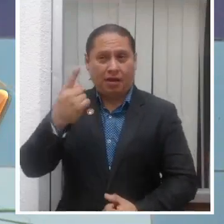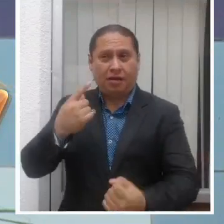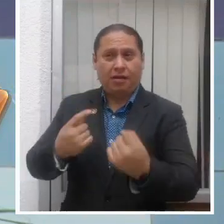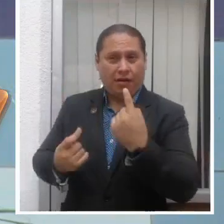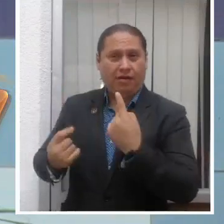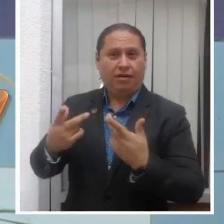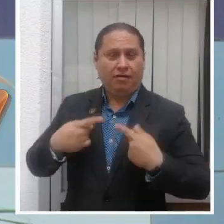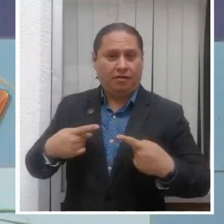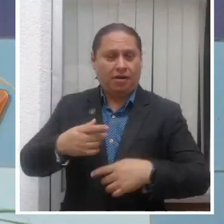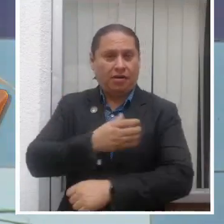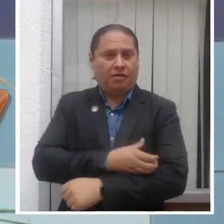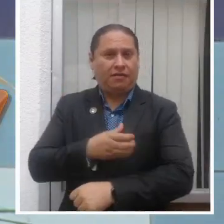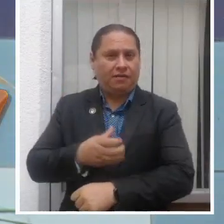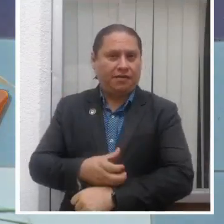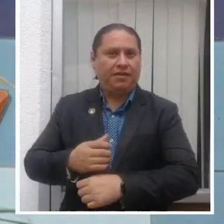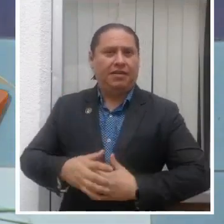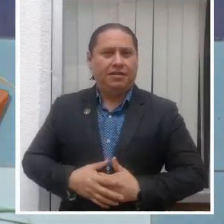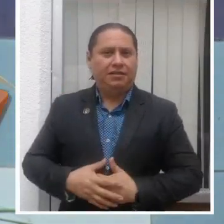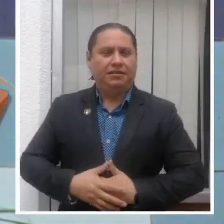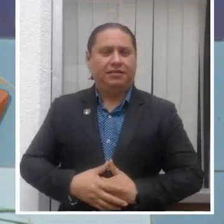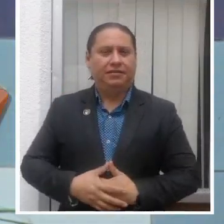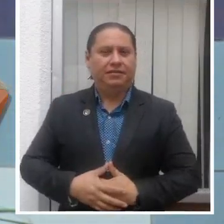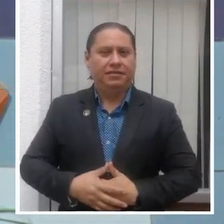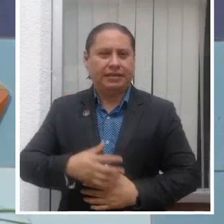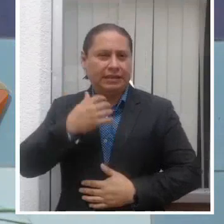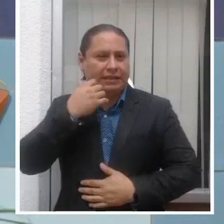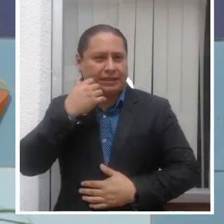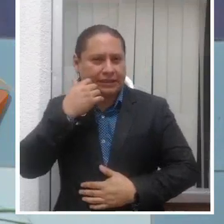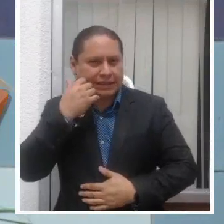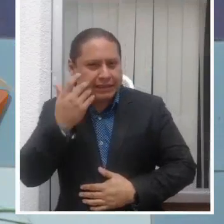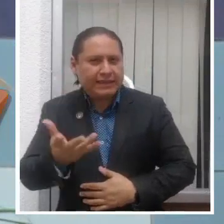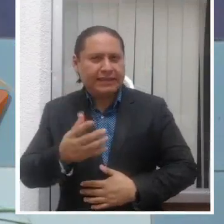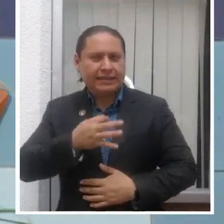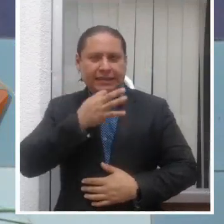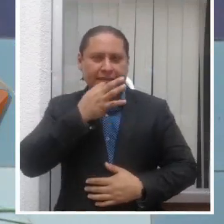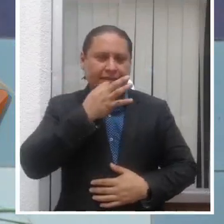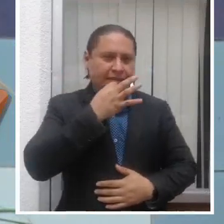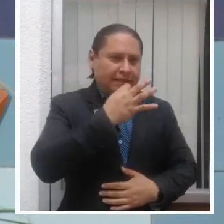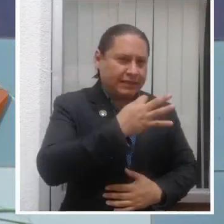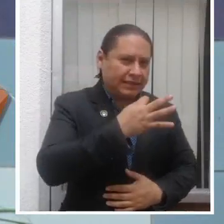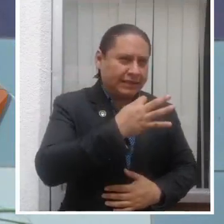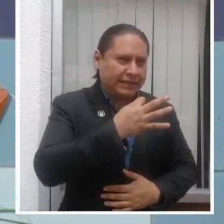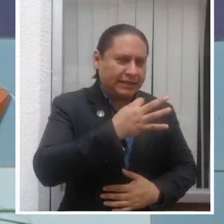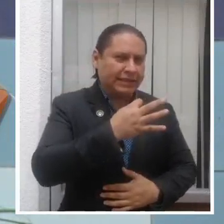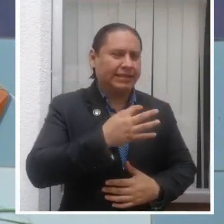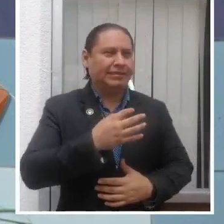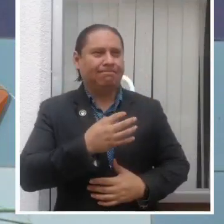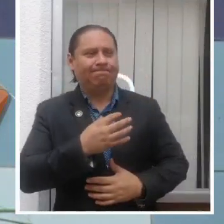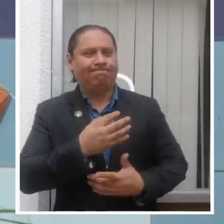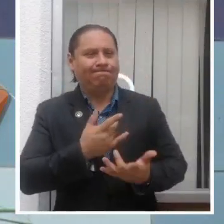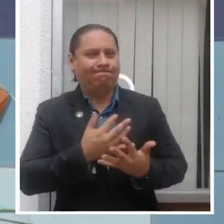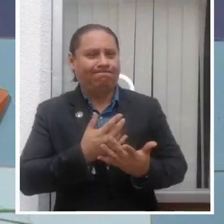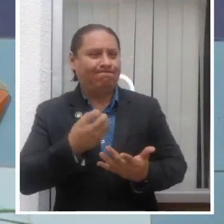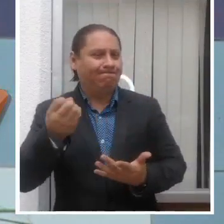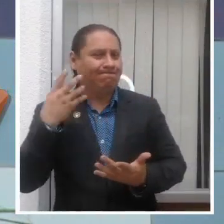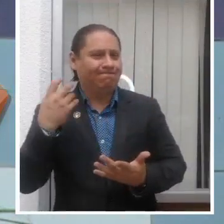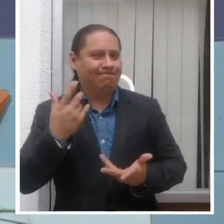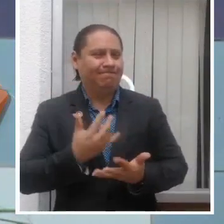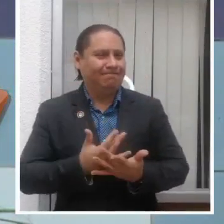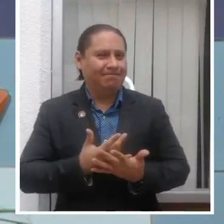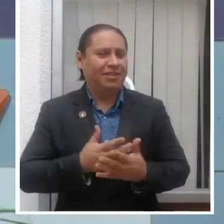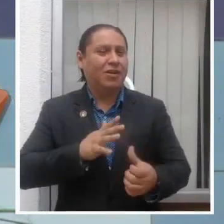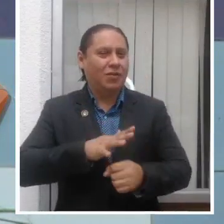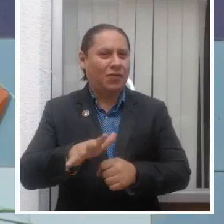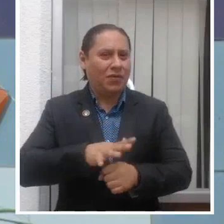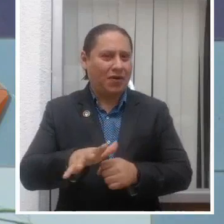persona, un compañero diputado por ahí, que me quería como decir, ¿y tu evento? Y yo decía, ¿qué evento? Pero ahora me doy